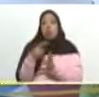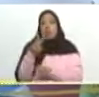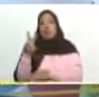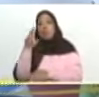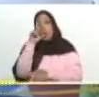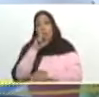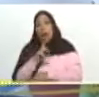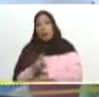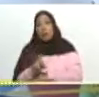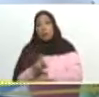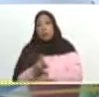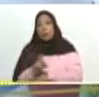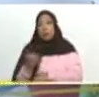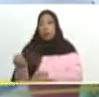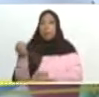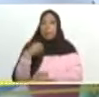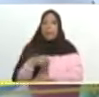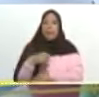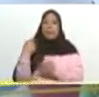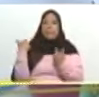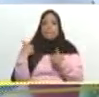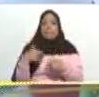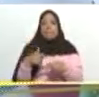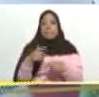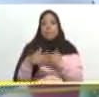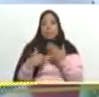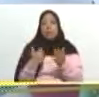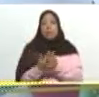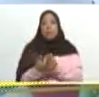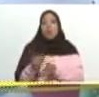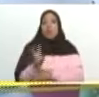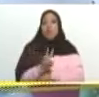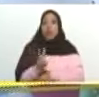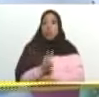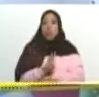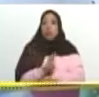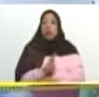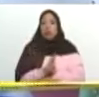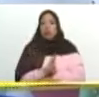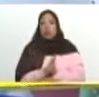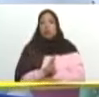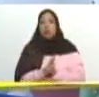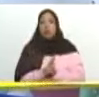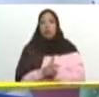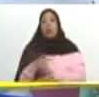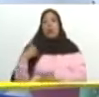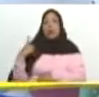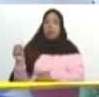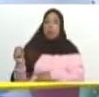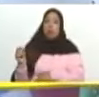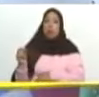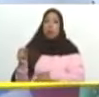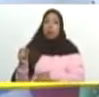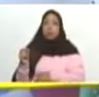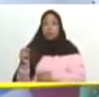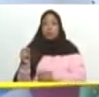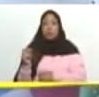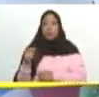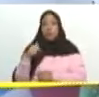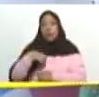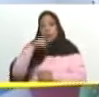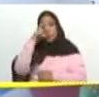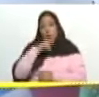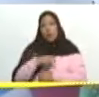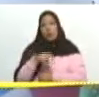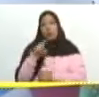donde hubo más migración reversa, regreso de venezolanos, que salida. Este año